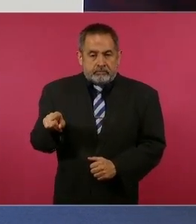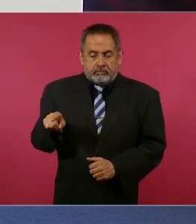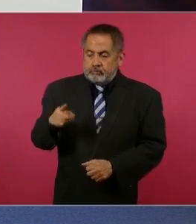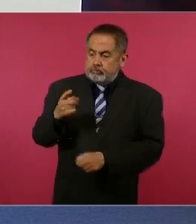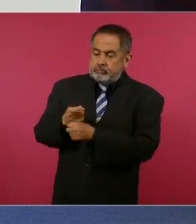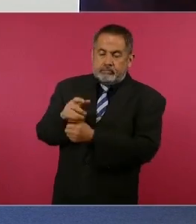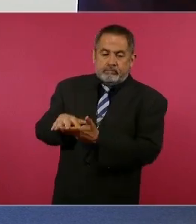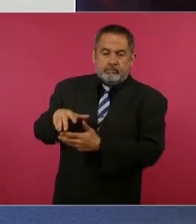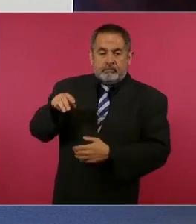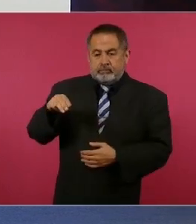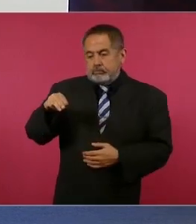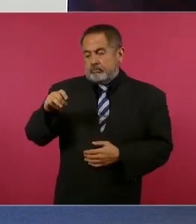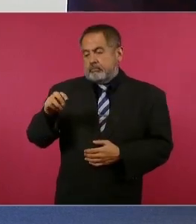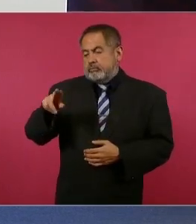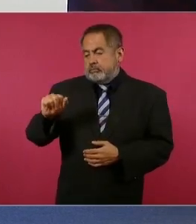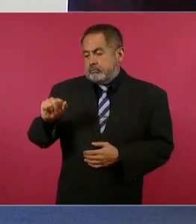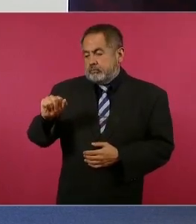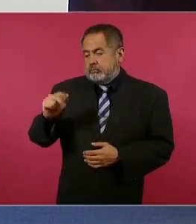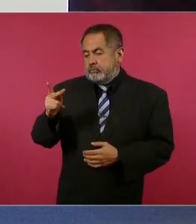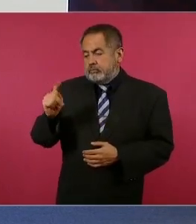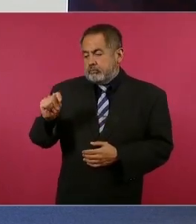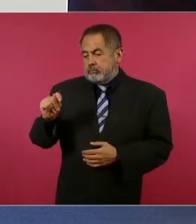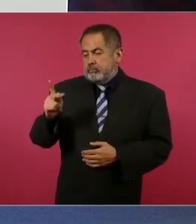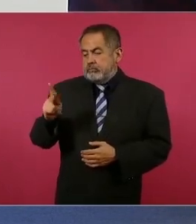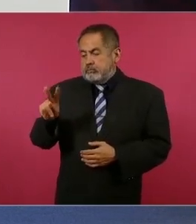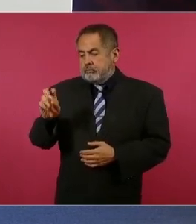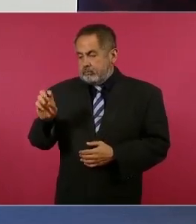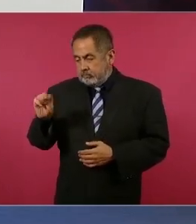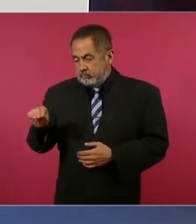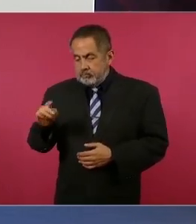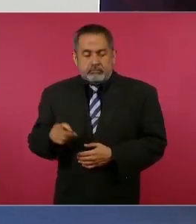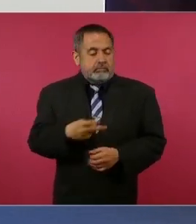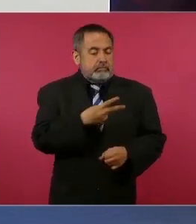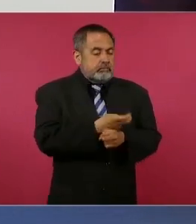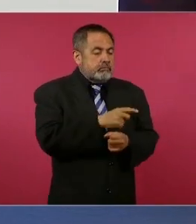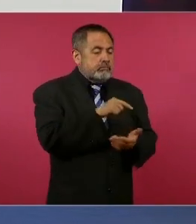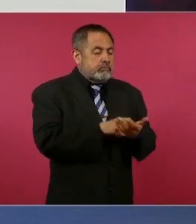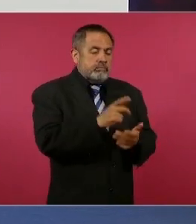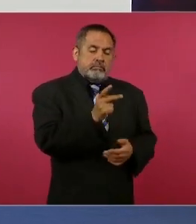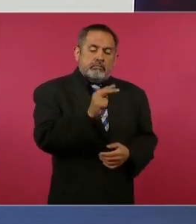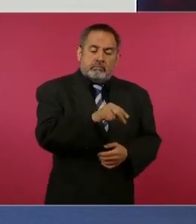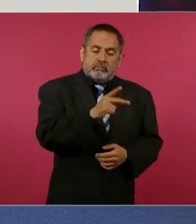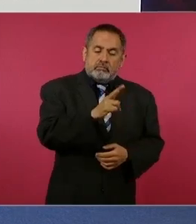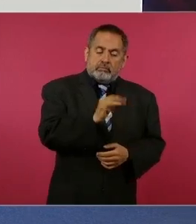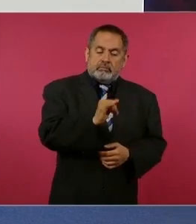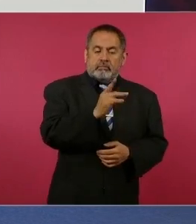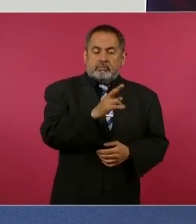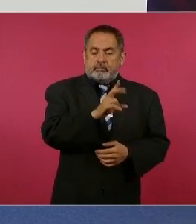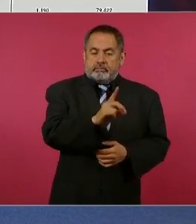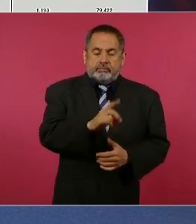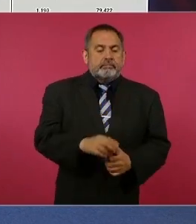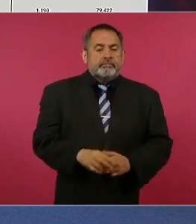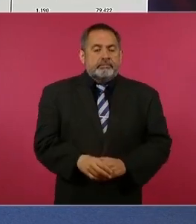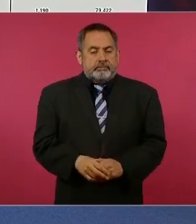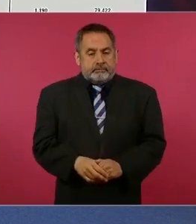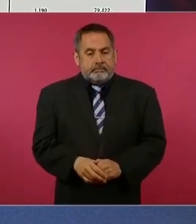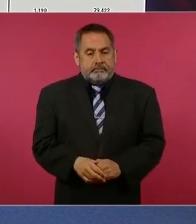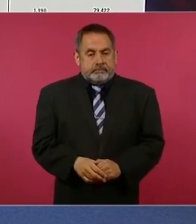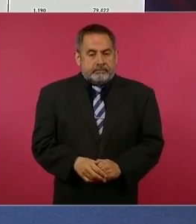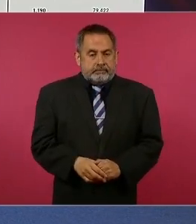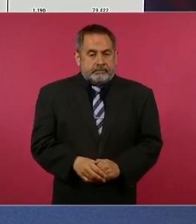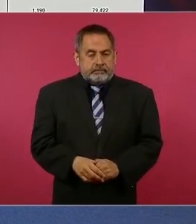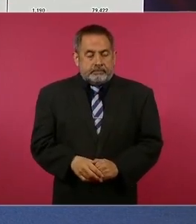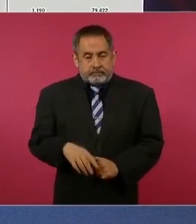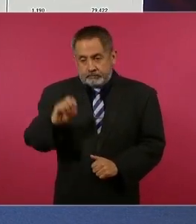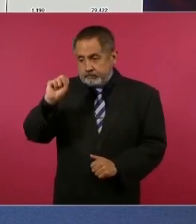mayoría Morena PT Verde y primera minoría PAN PRI PRD.